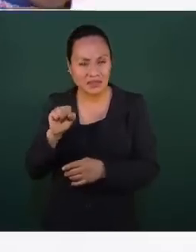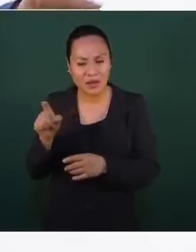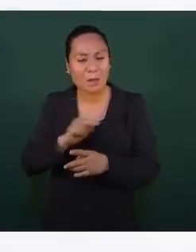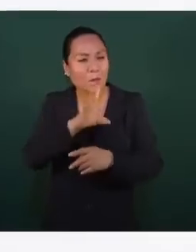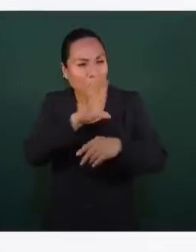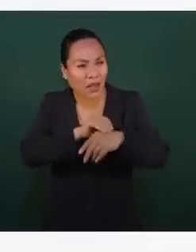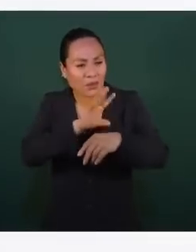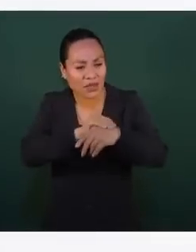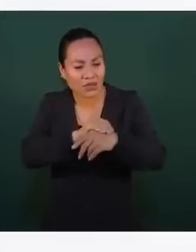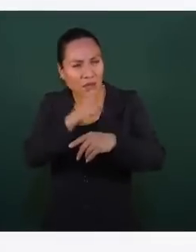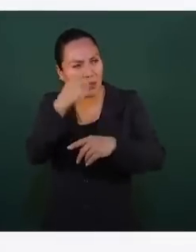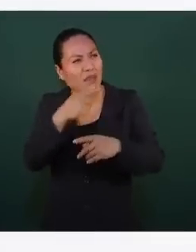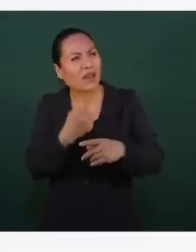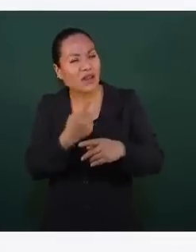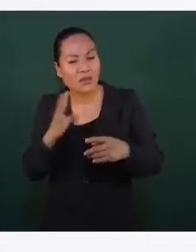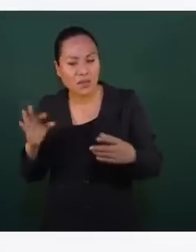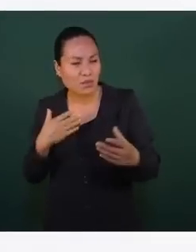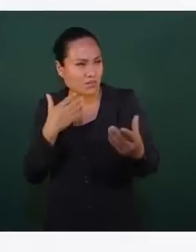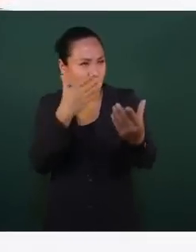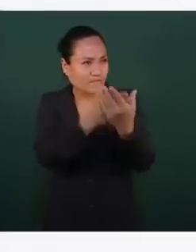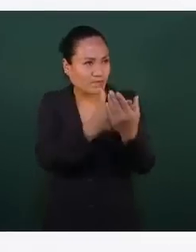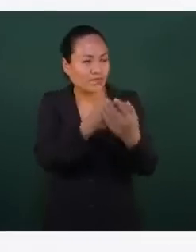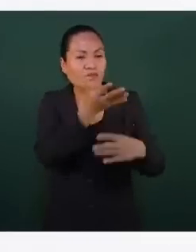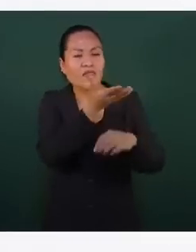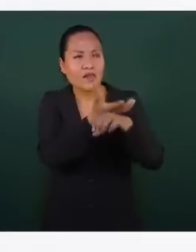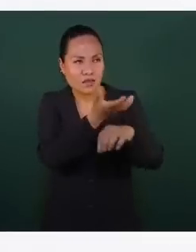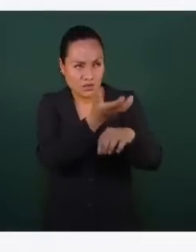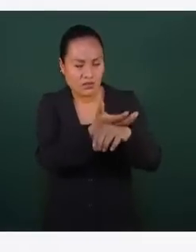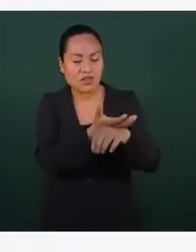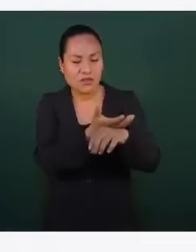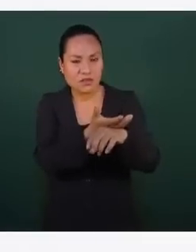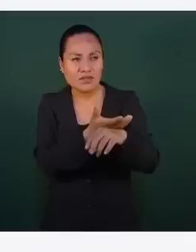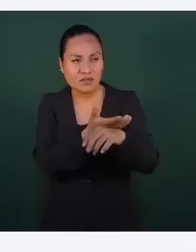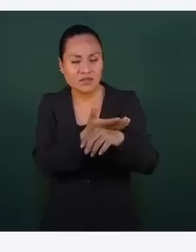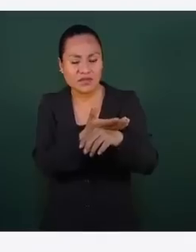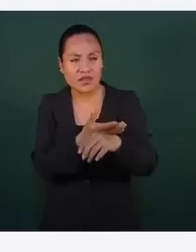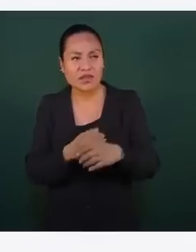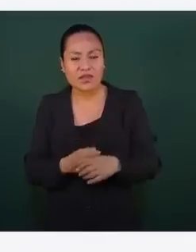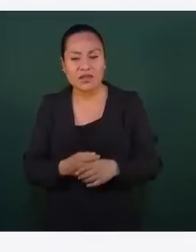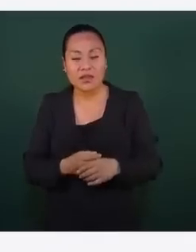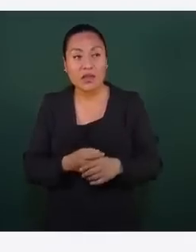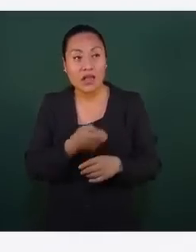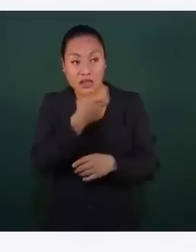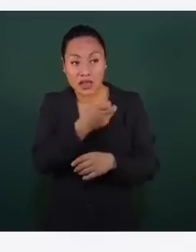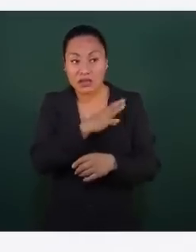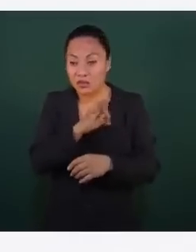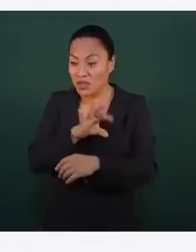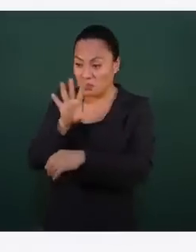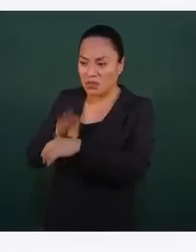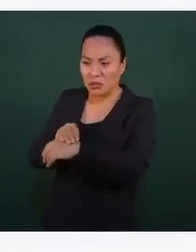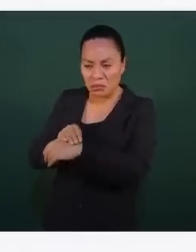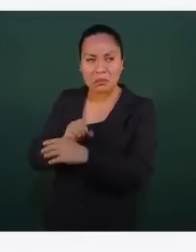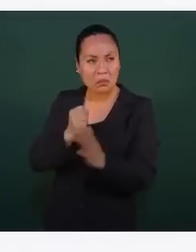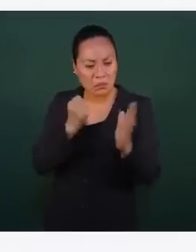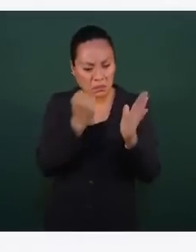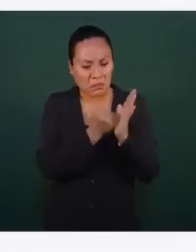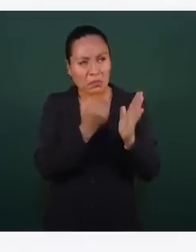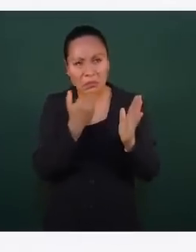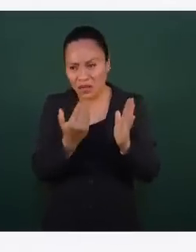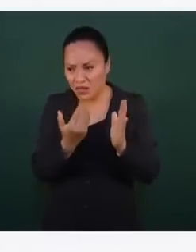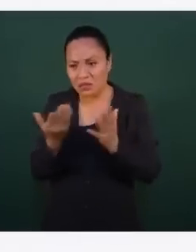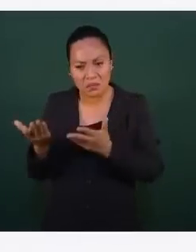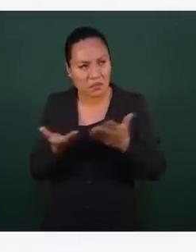para Estados Unidos. Con ello, no se perjudicaría a nadie, pues es